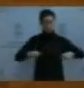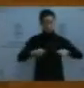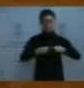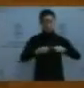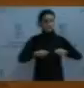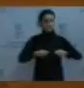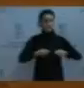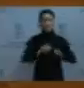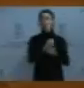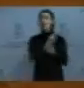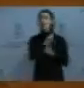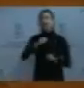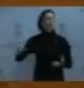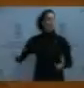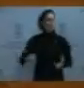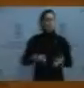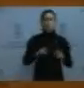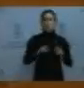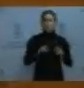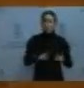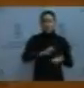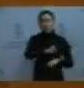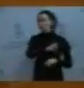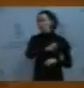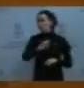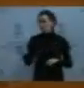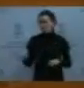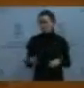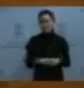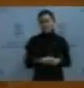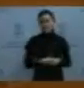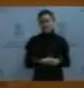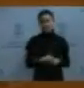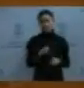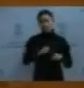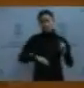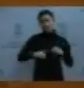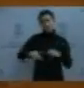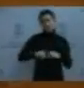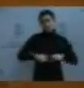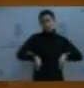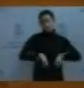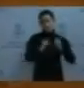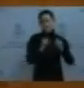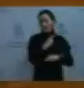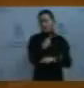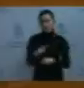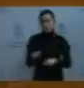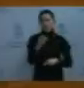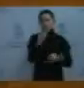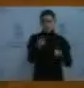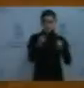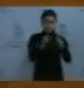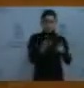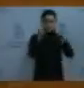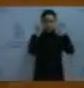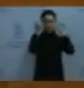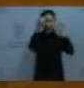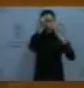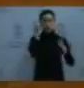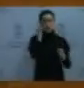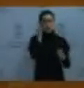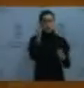No concederemos nuevas unidades concertadas. Segundo, cuando no se cumpla la ratio media de alumnos por localidad,